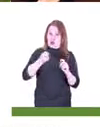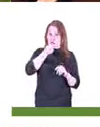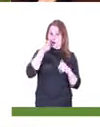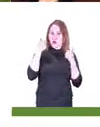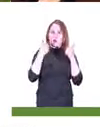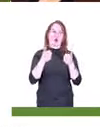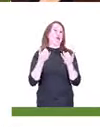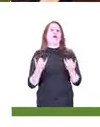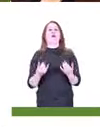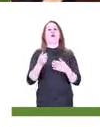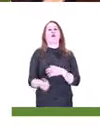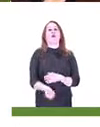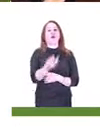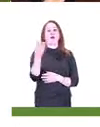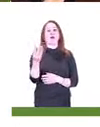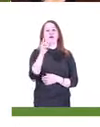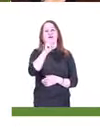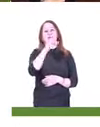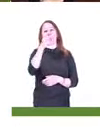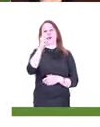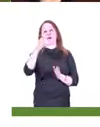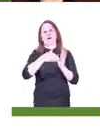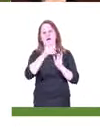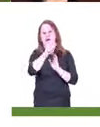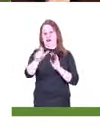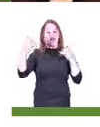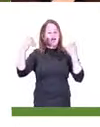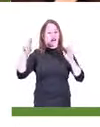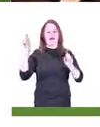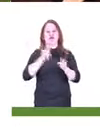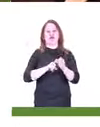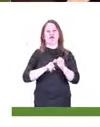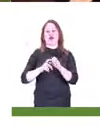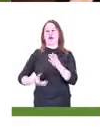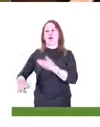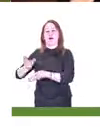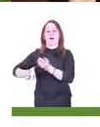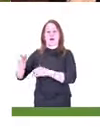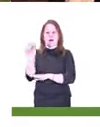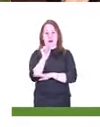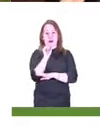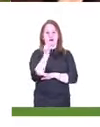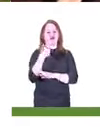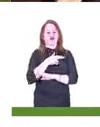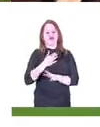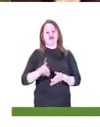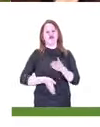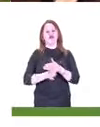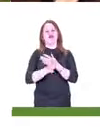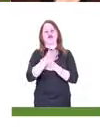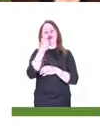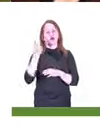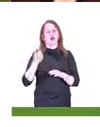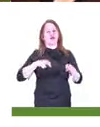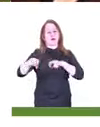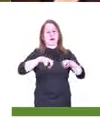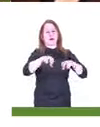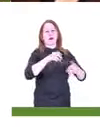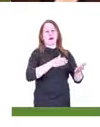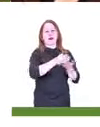hoy tenemos 120 mil personas ya registradas en nuestros carros compartidos y que vamos a seguir moviéndonos cada vez más de forma